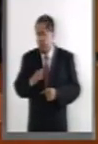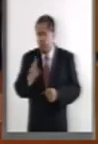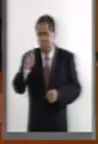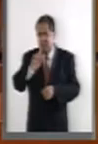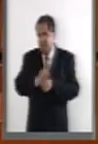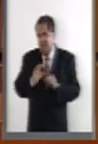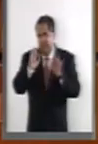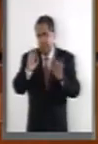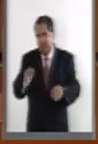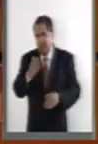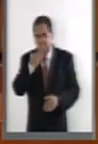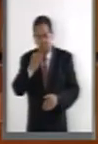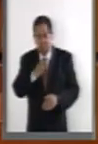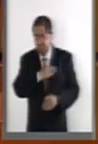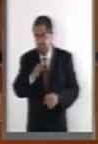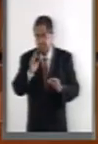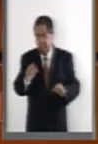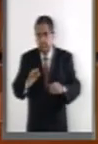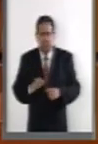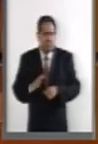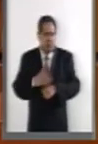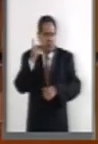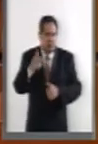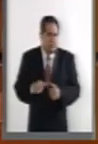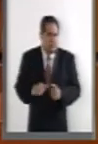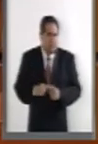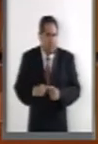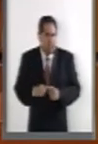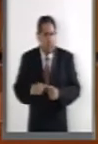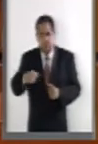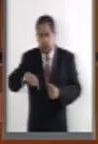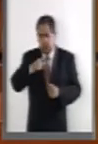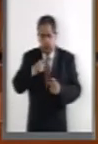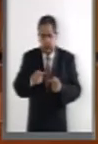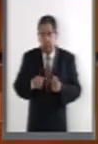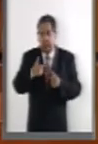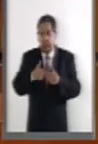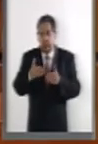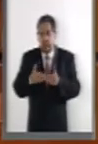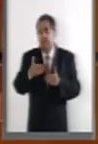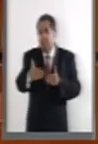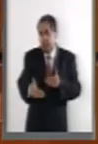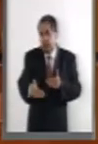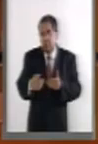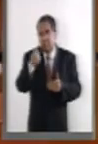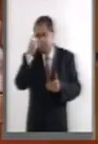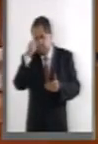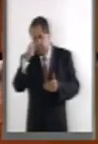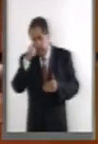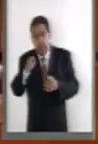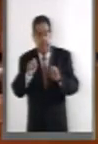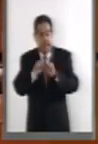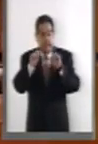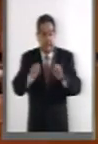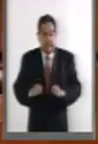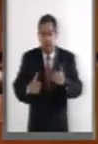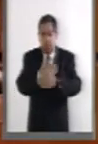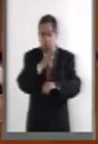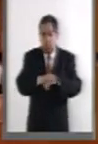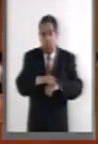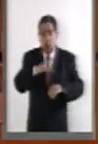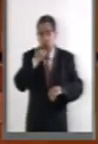día porque estamos dando el primer paso para que el Sistema Nacional